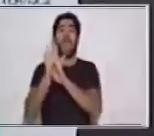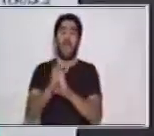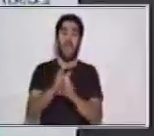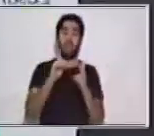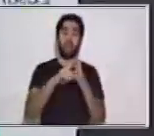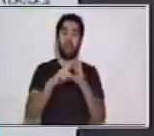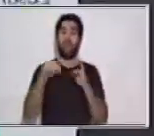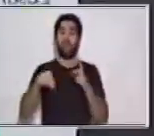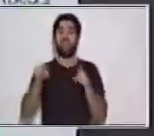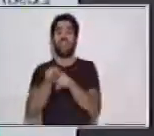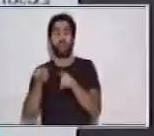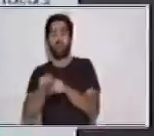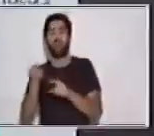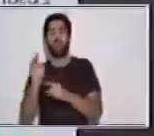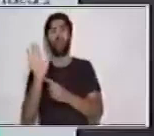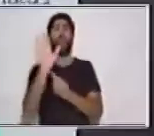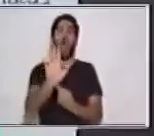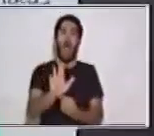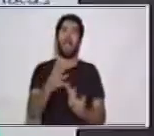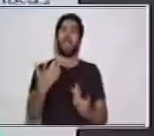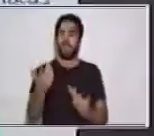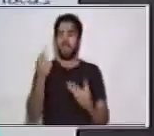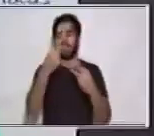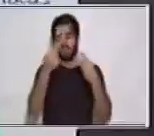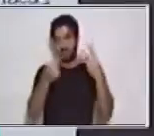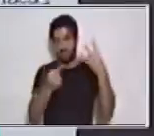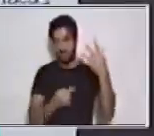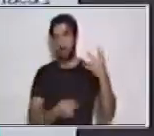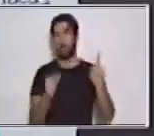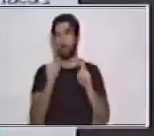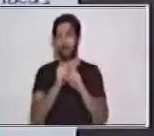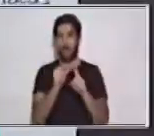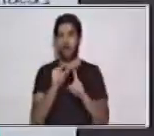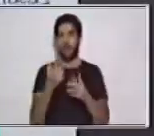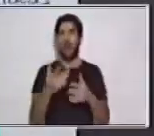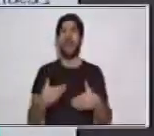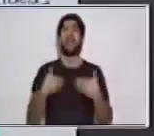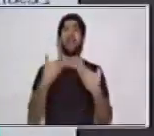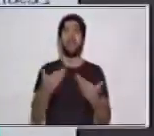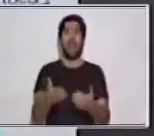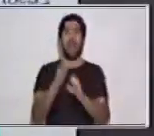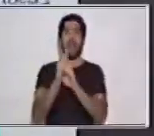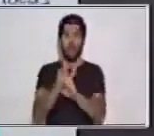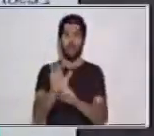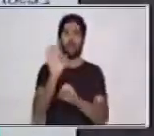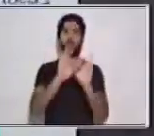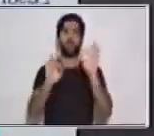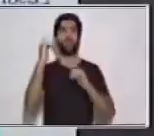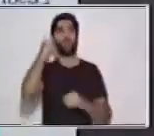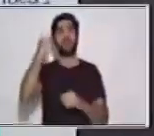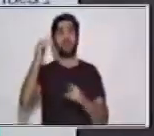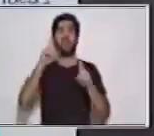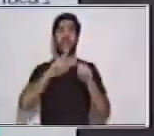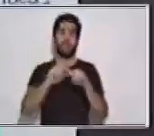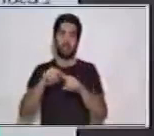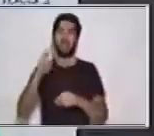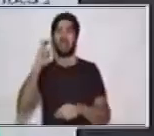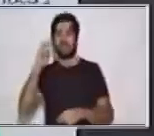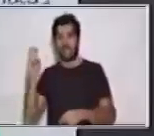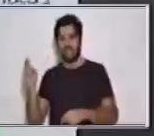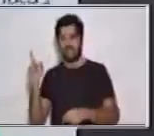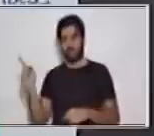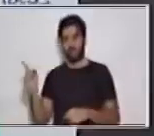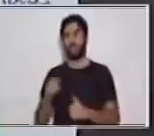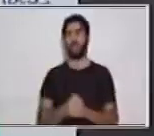tales como, ¿sí? Todas estas palabras que me dan a mí un ejemplo o una idea de lo que se trata son